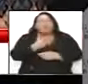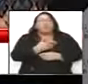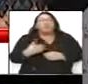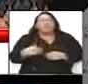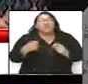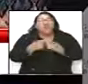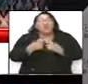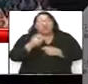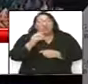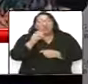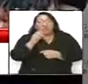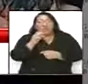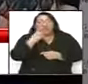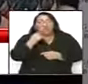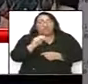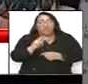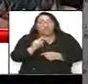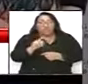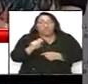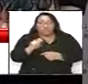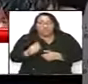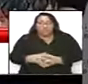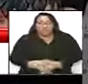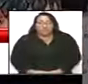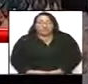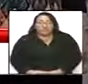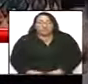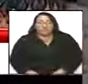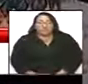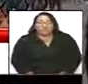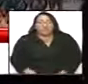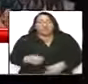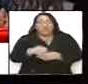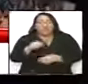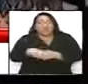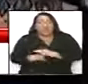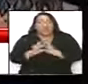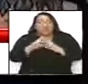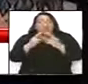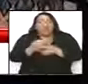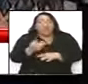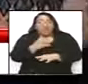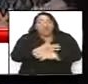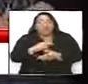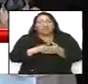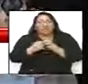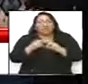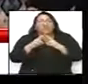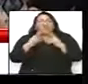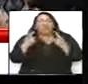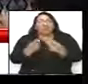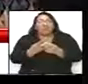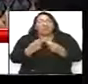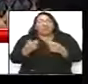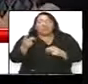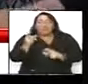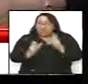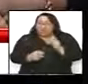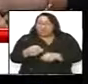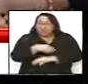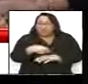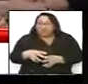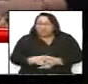el señor Fernando Tuesta. En esta reunión, que ha sido una reunión muy